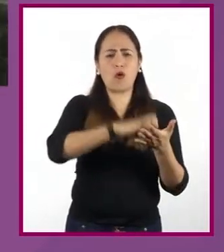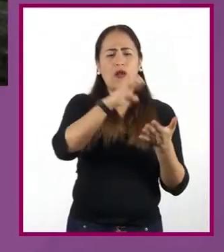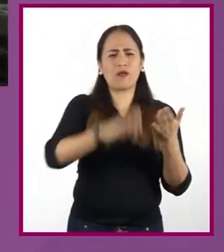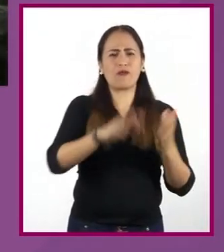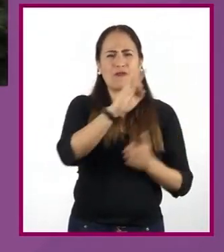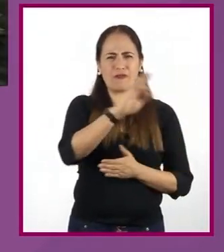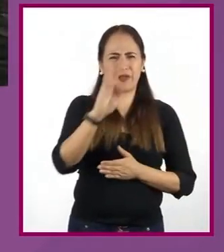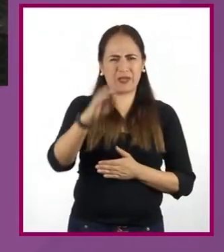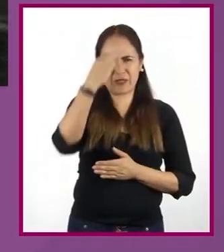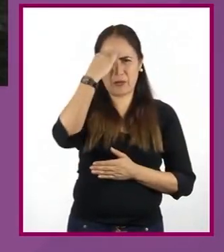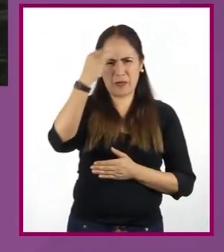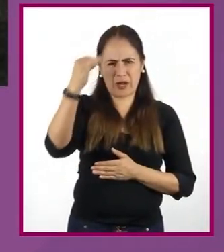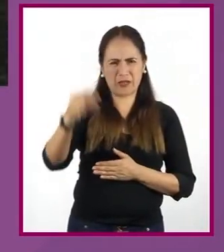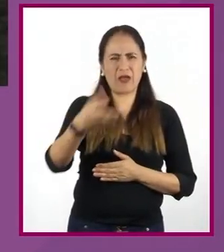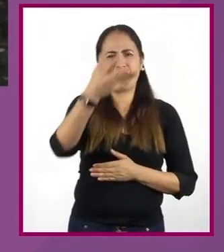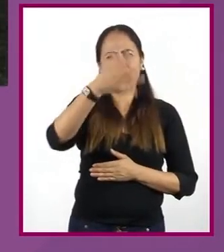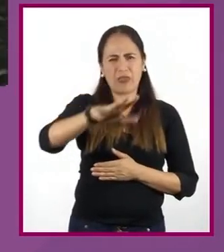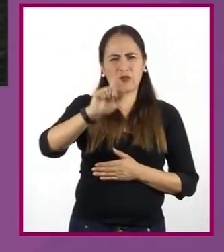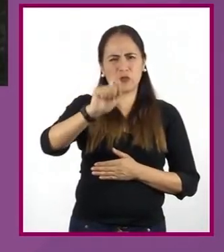maya